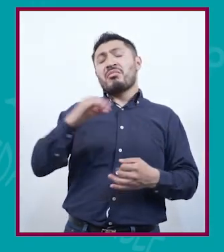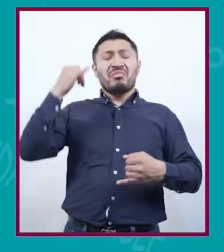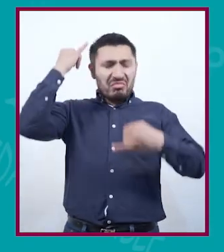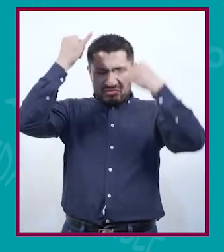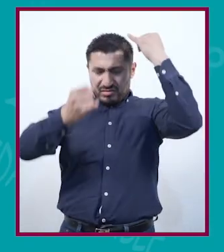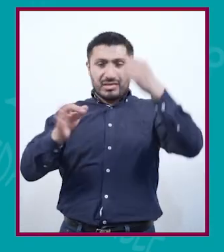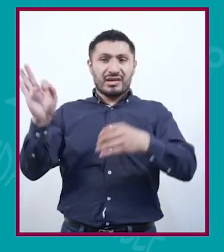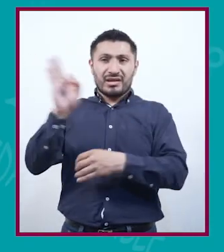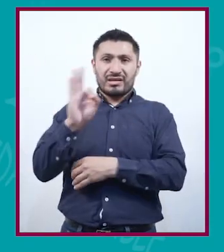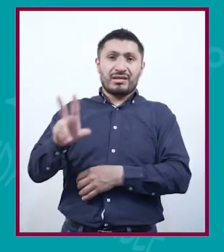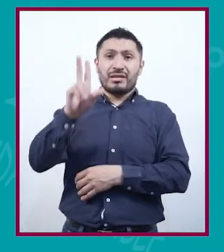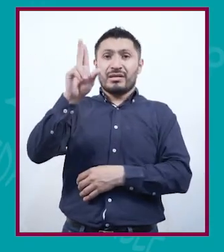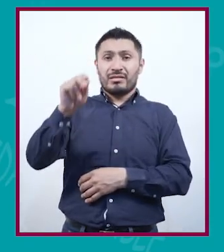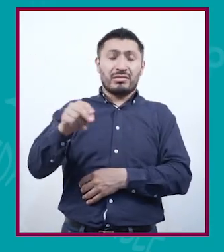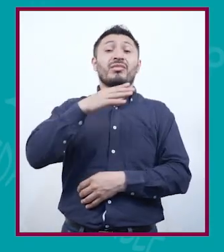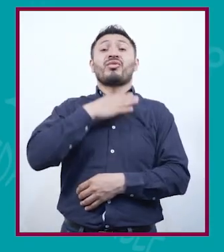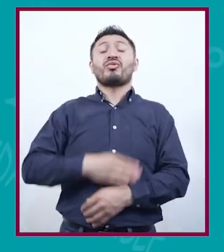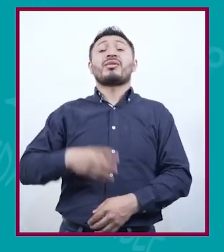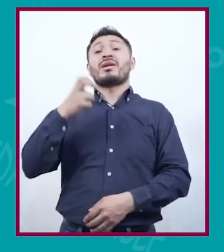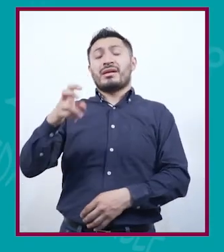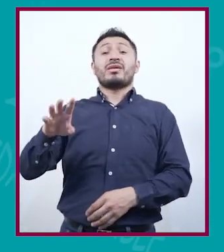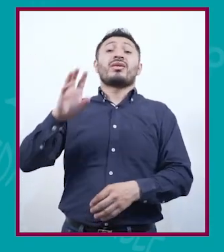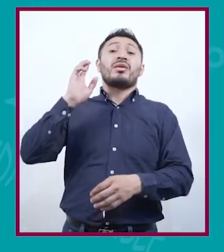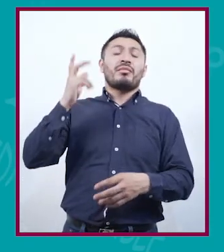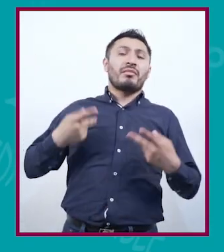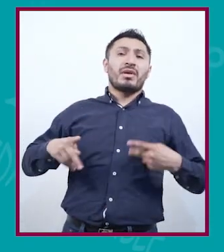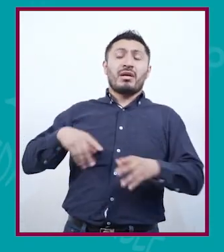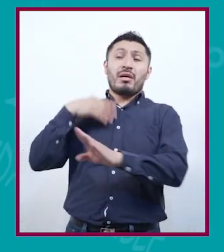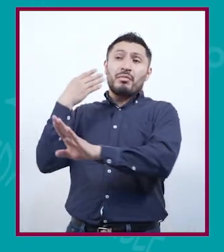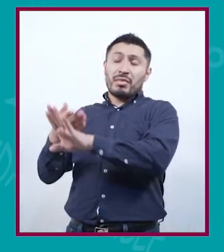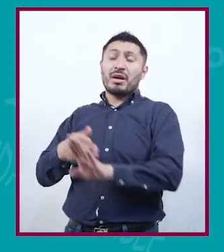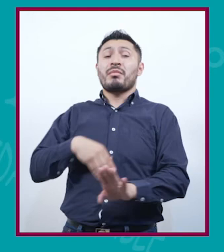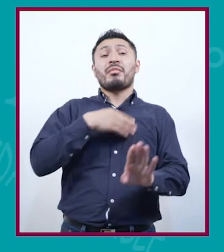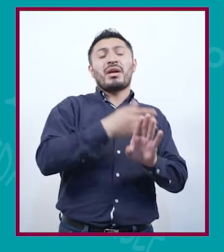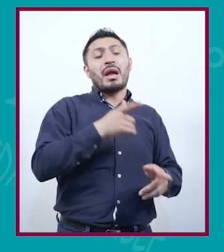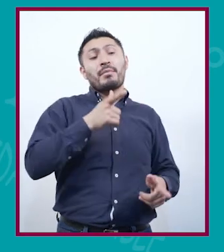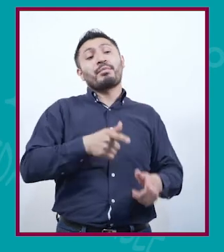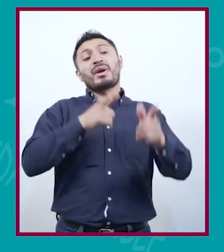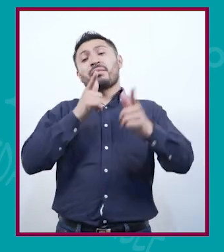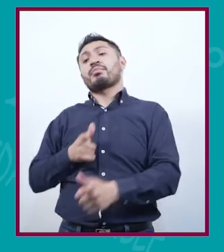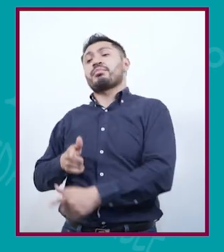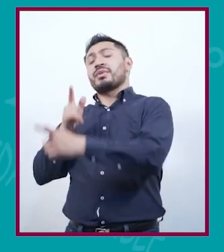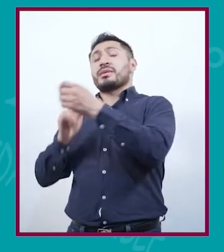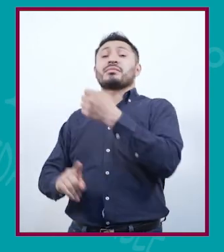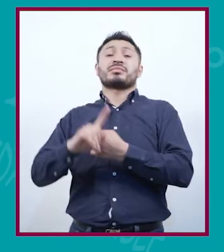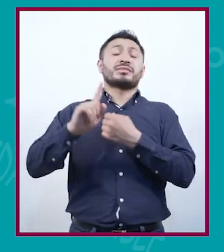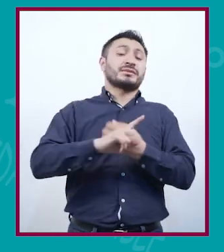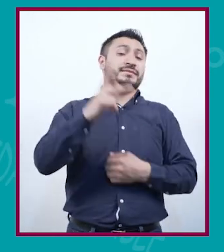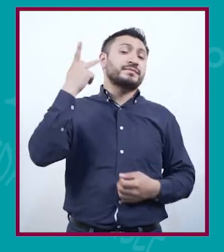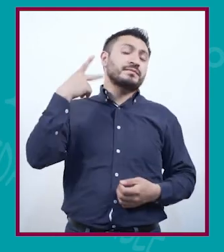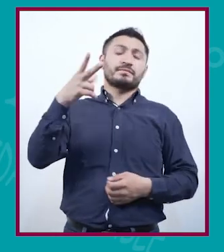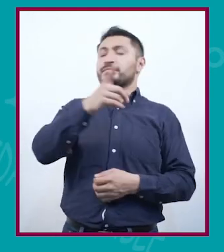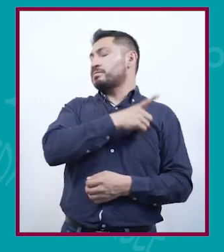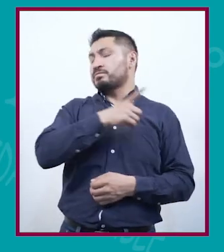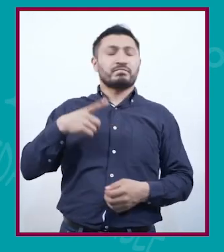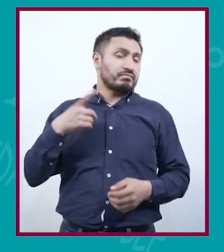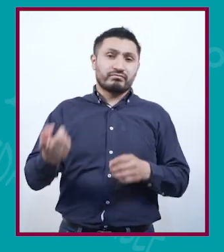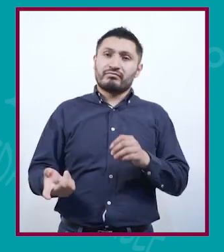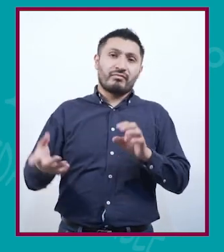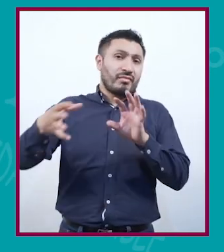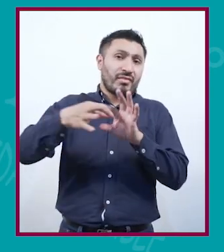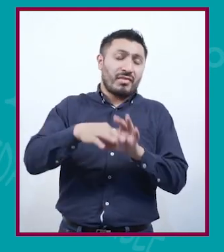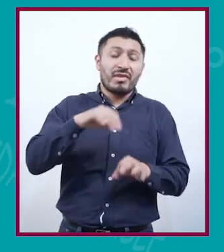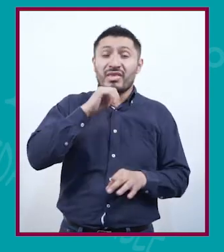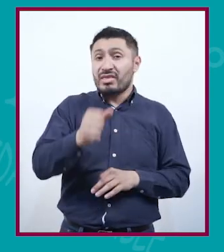imaginar que si hubo injusticia fue quizás de quienes sentenciaron a muerte a Iturbide y a Guerrero por problemas políticos que ya